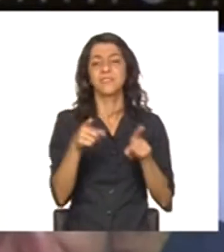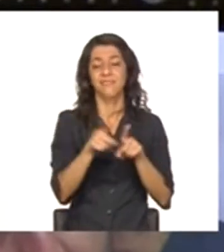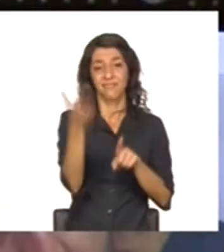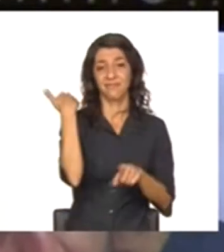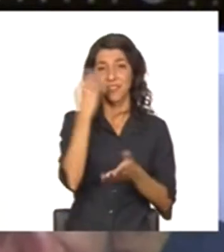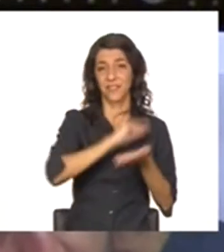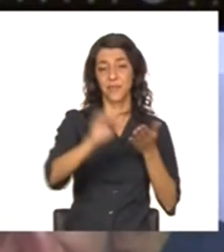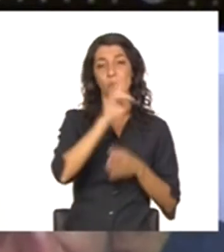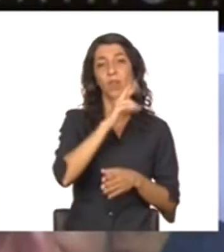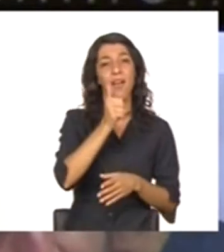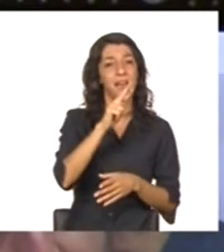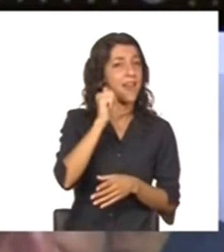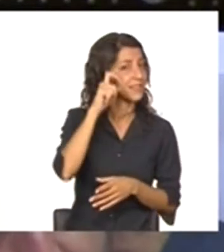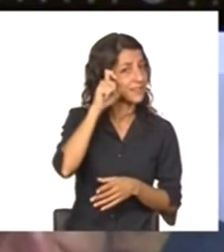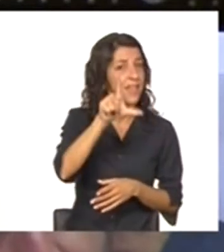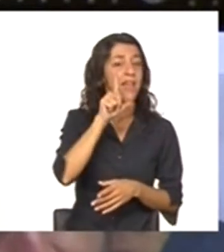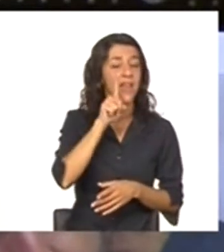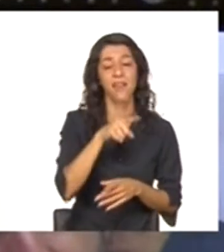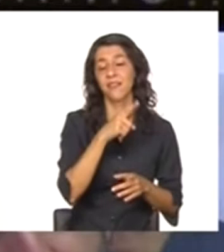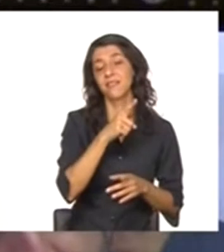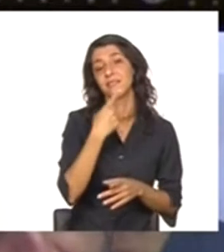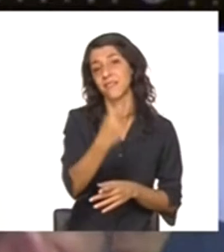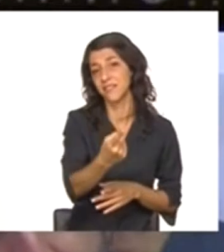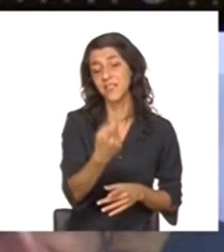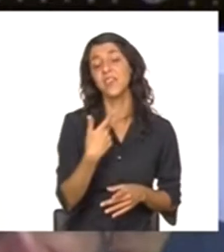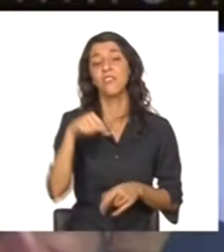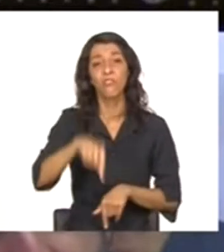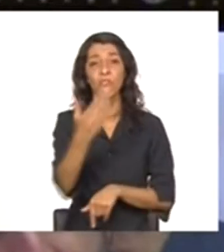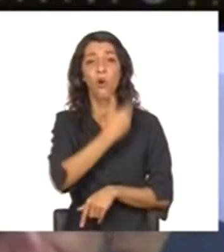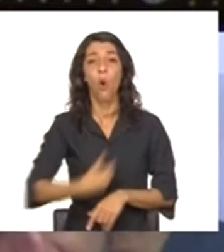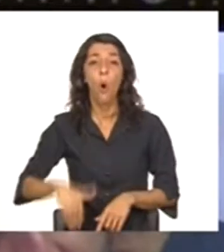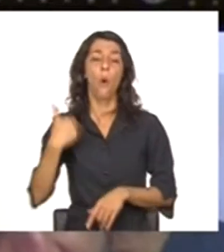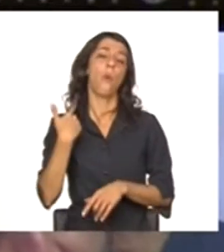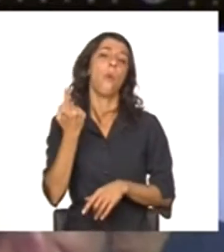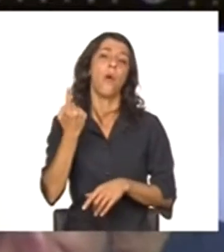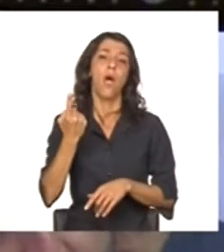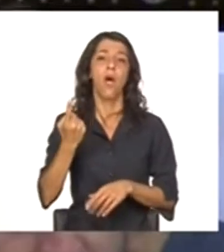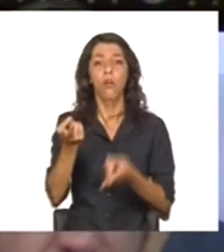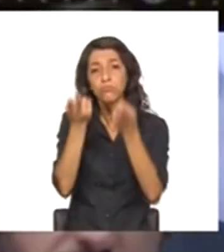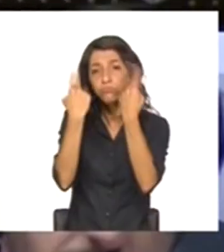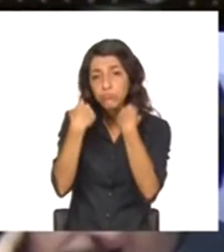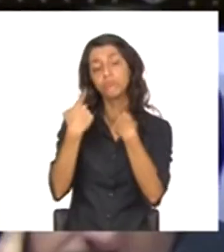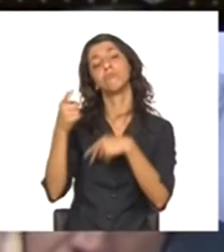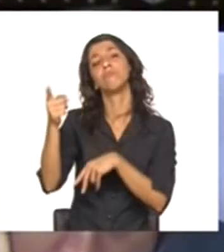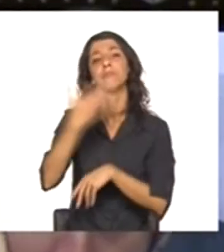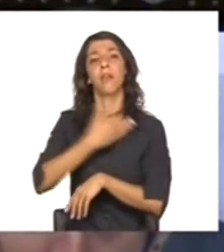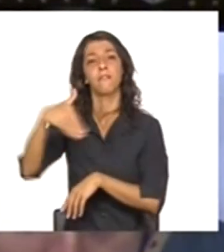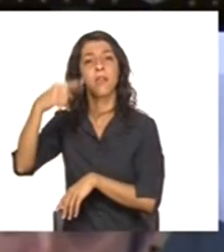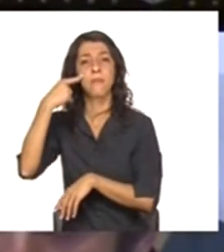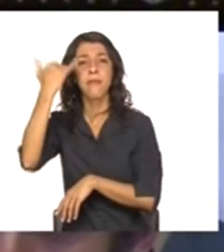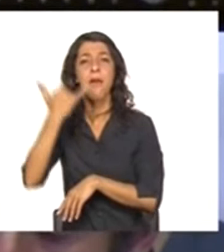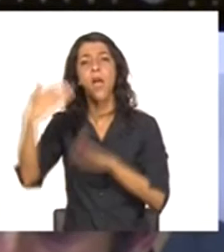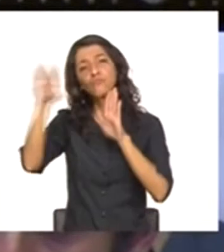se ha ocupado de seguir la lista de recomendaciones y la receta que el FMI le ha